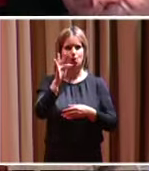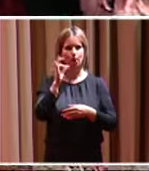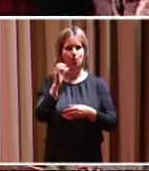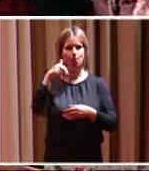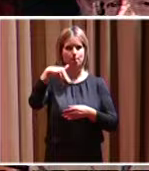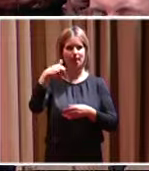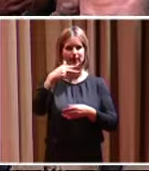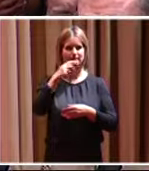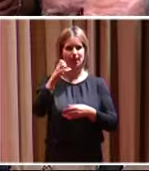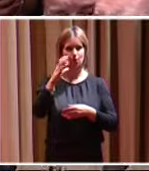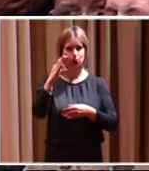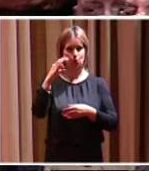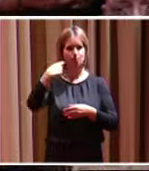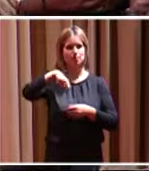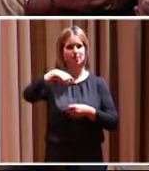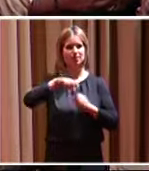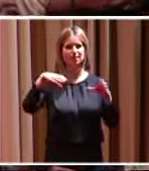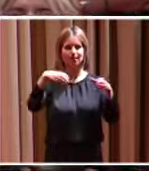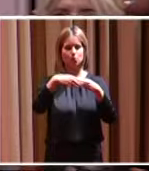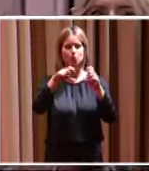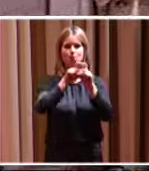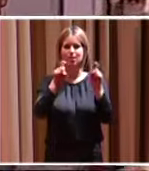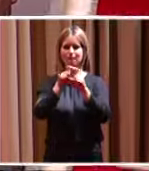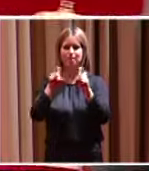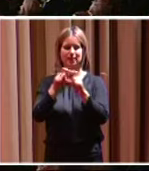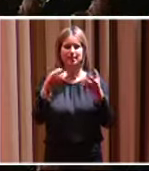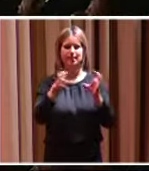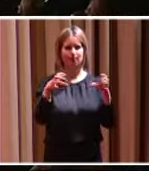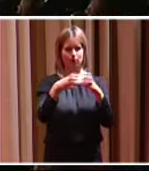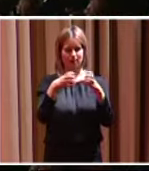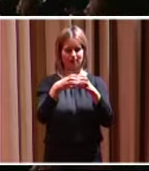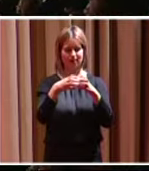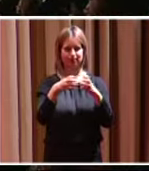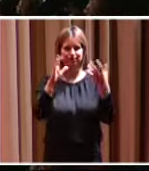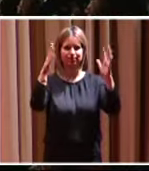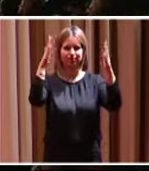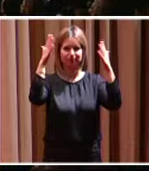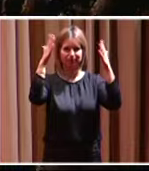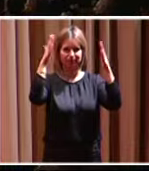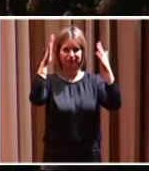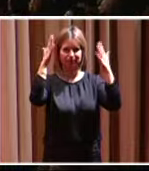de la Quintana, presidente del Grupo de Empresas Radio Granada.